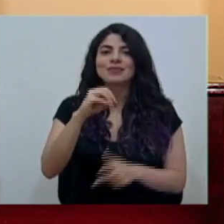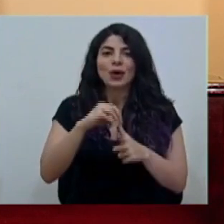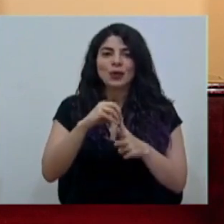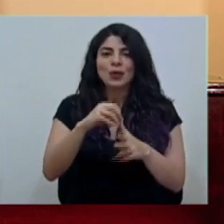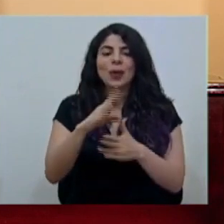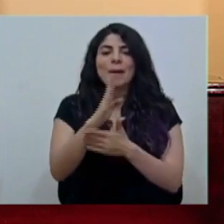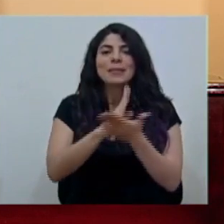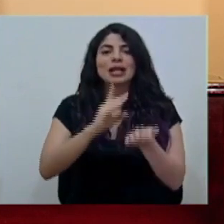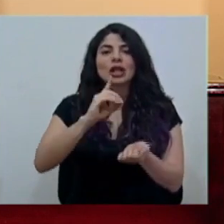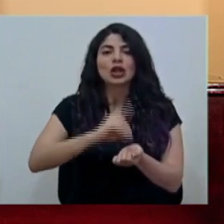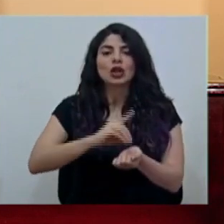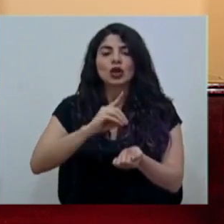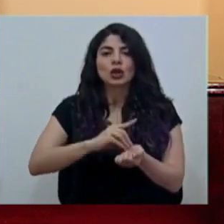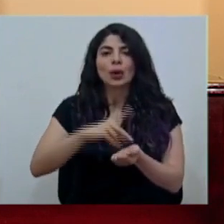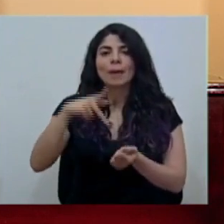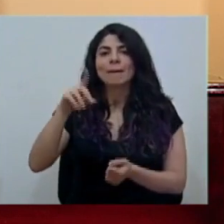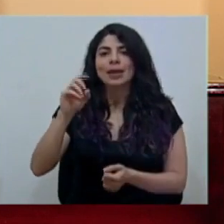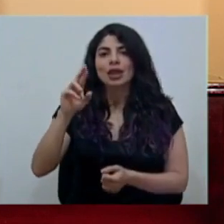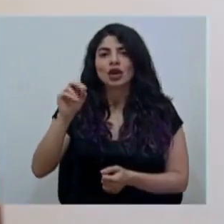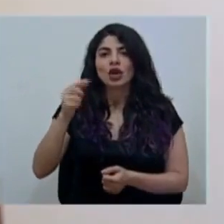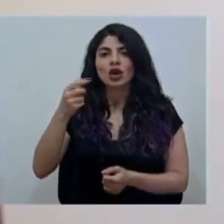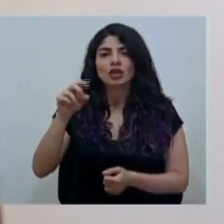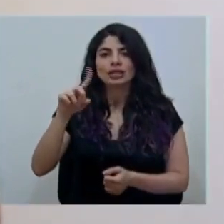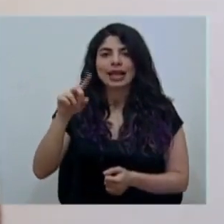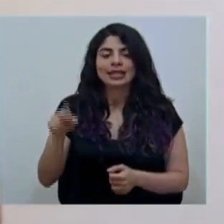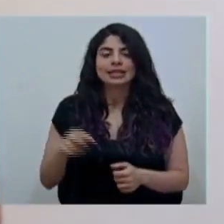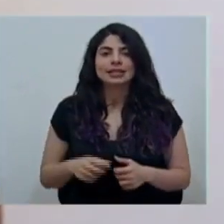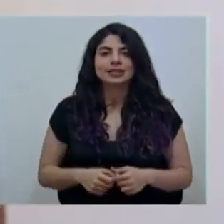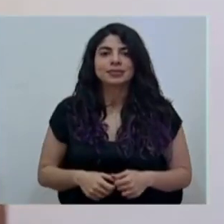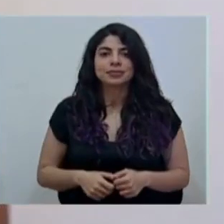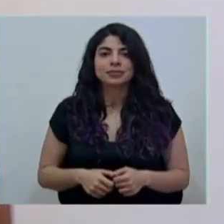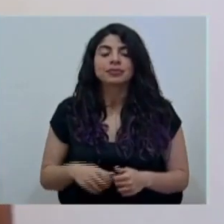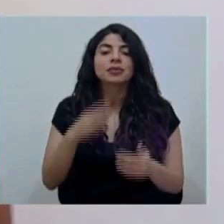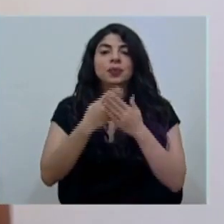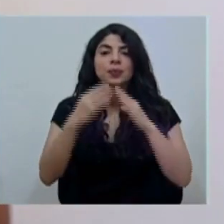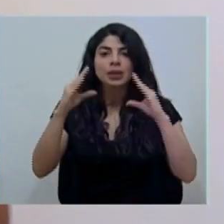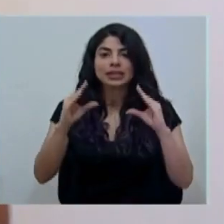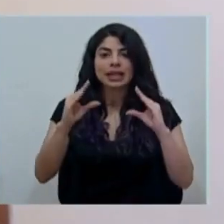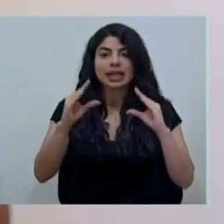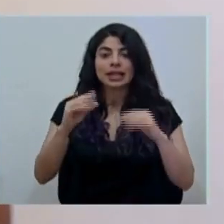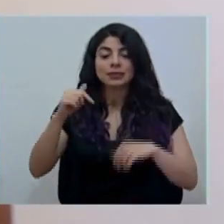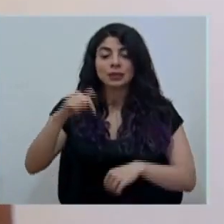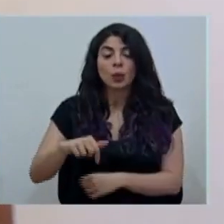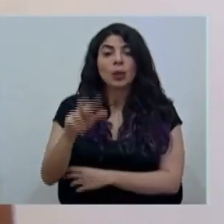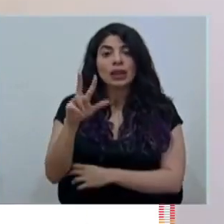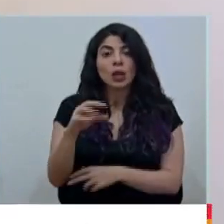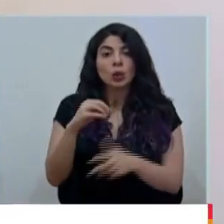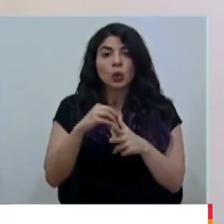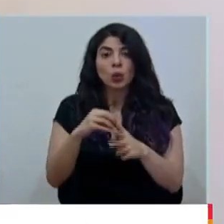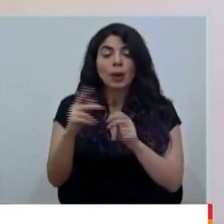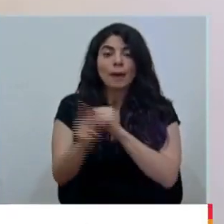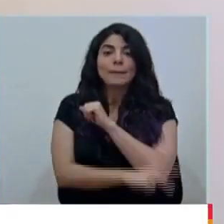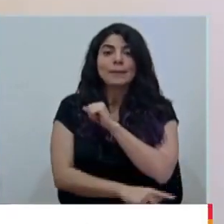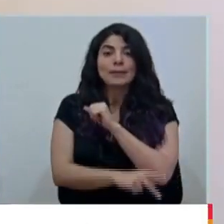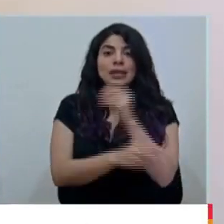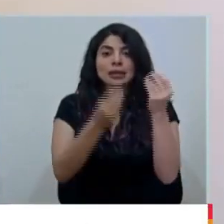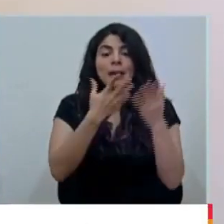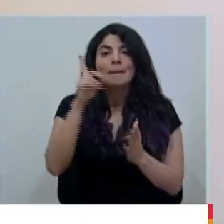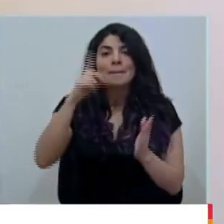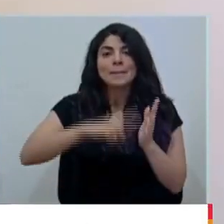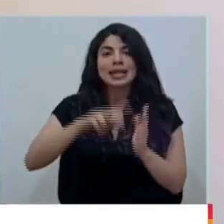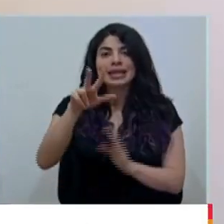por parte del doctor Pedro González. Buenas tardes. Al ser 3 de octubre, el país registra